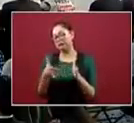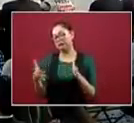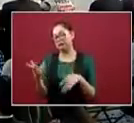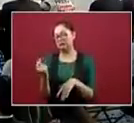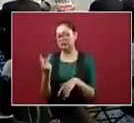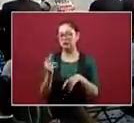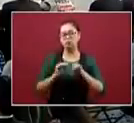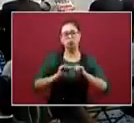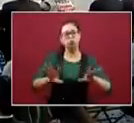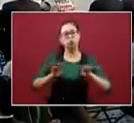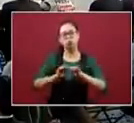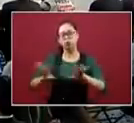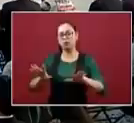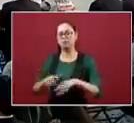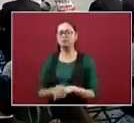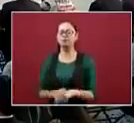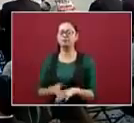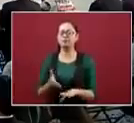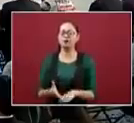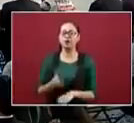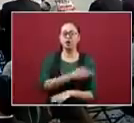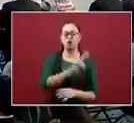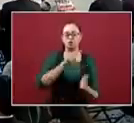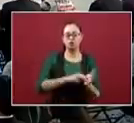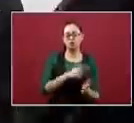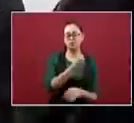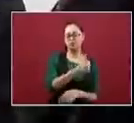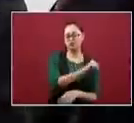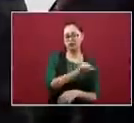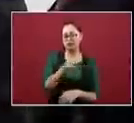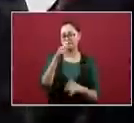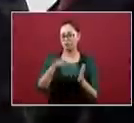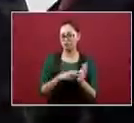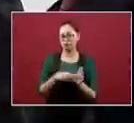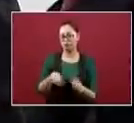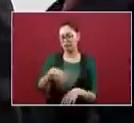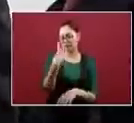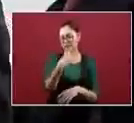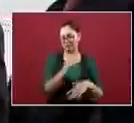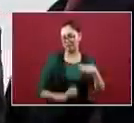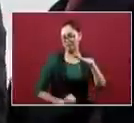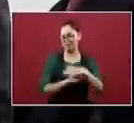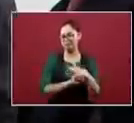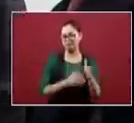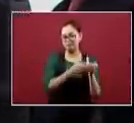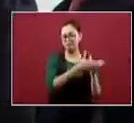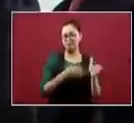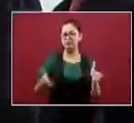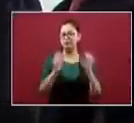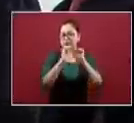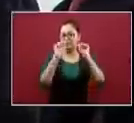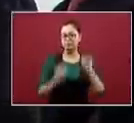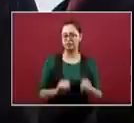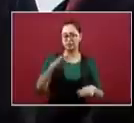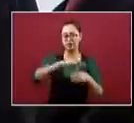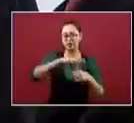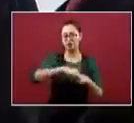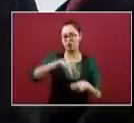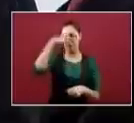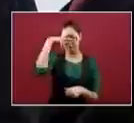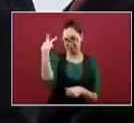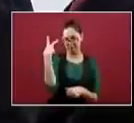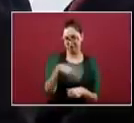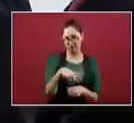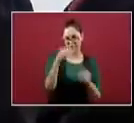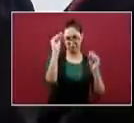reformas constitucionales de 2007-2014 establecieron las bases de las características actuales del sistema electoral mexicano. Se